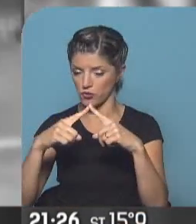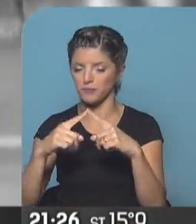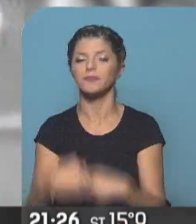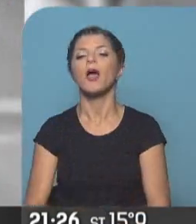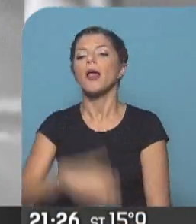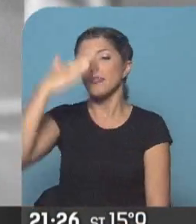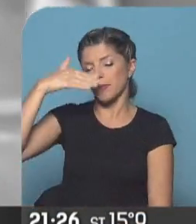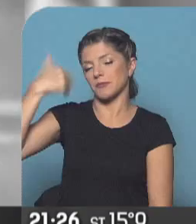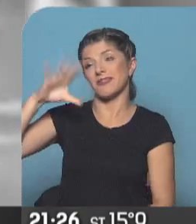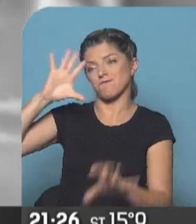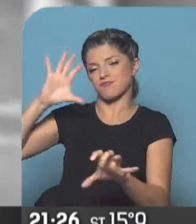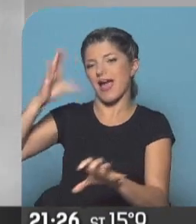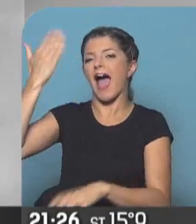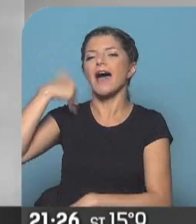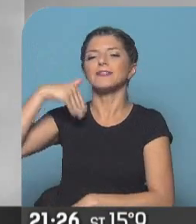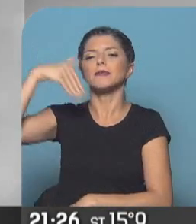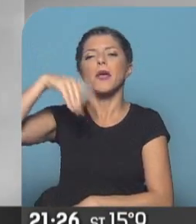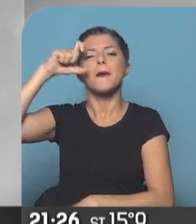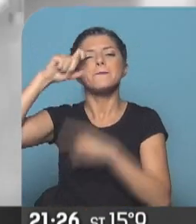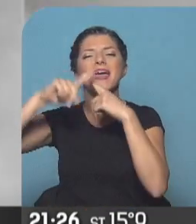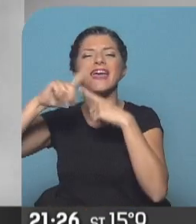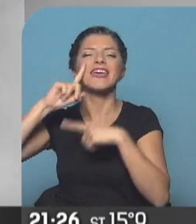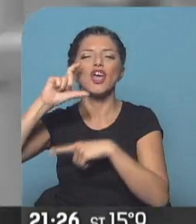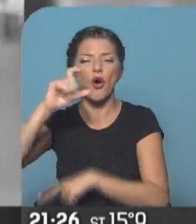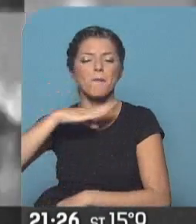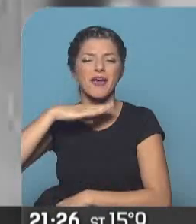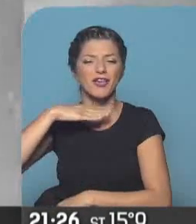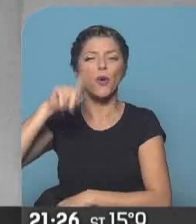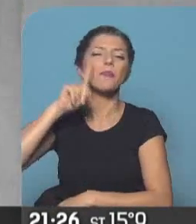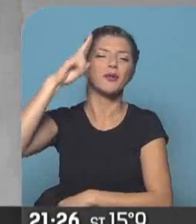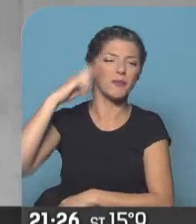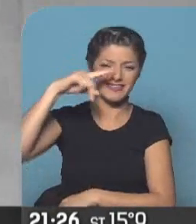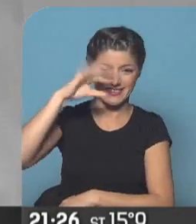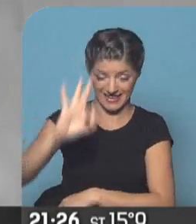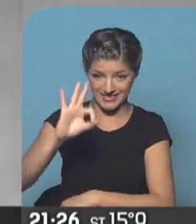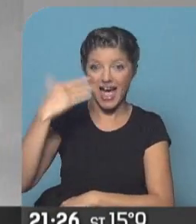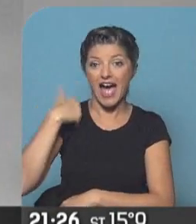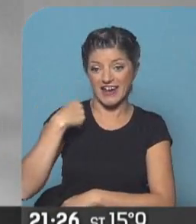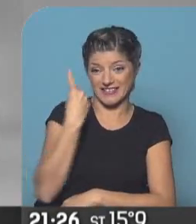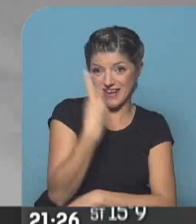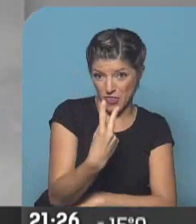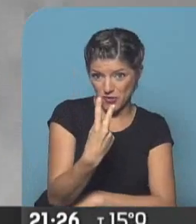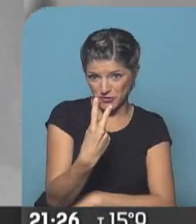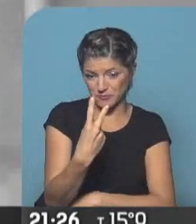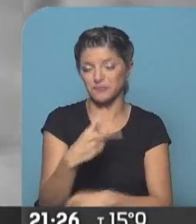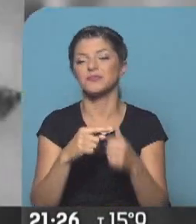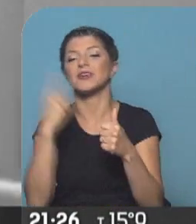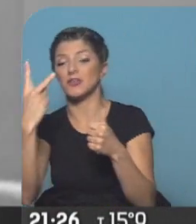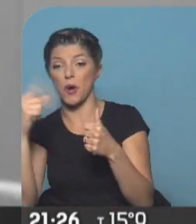de la eliminatoria para México 70. Argentina 2, Perú 2. Dos de Cachito Ramírez para los